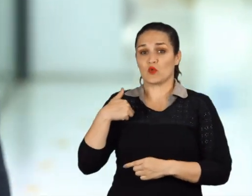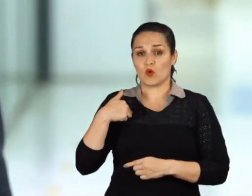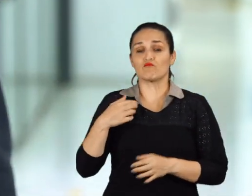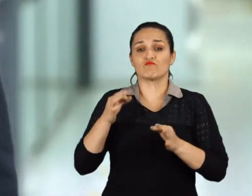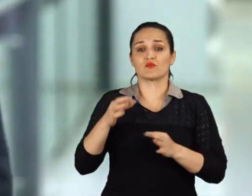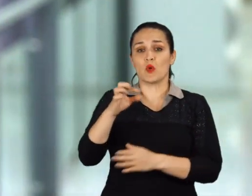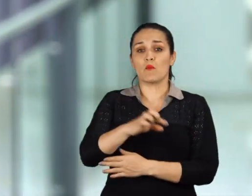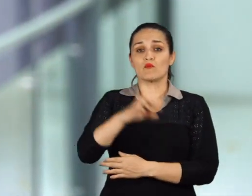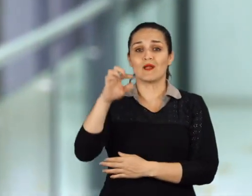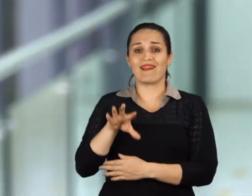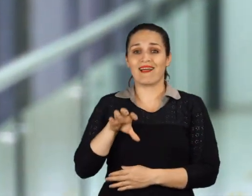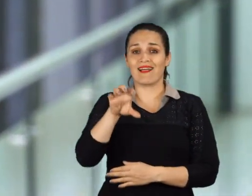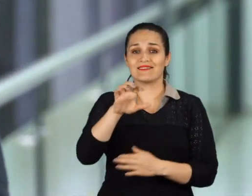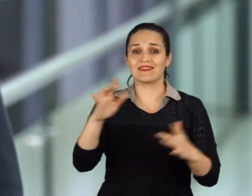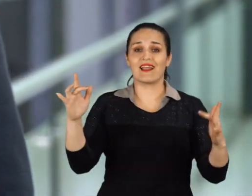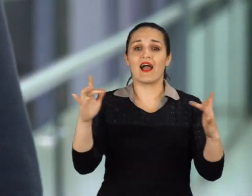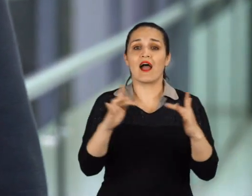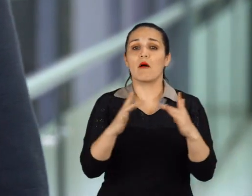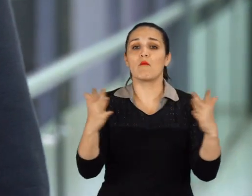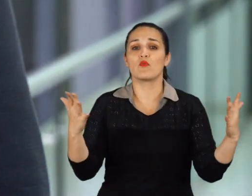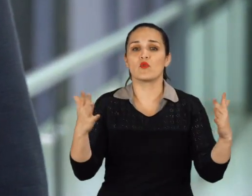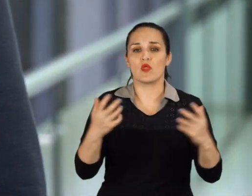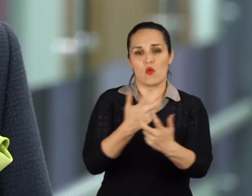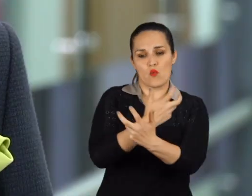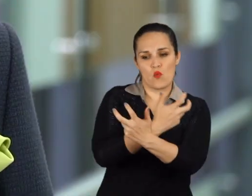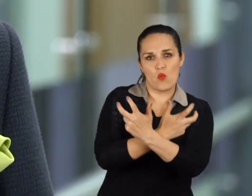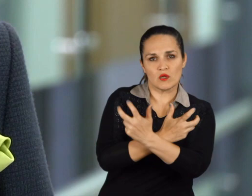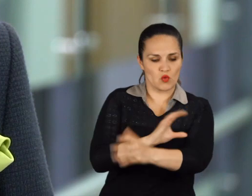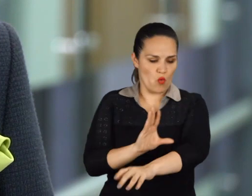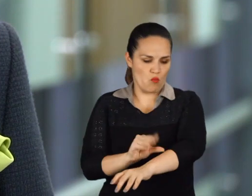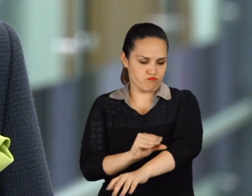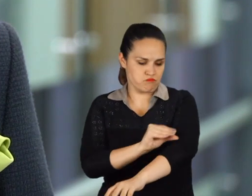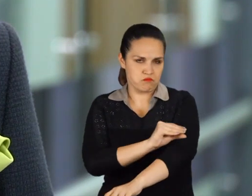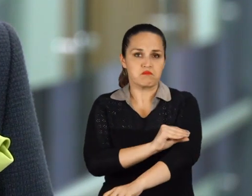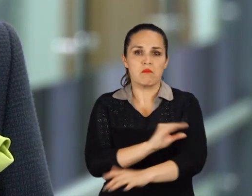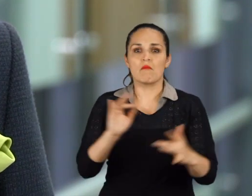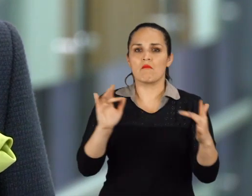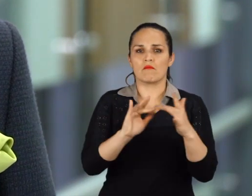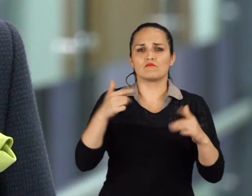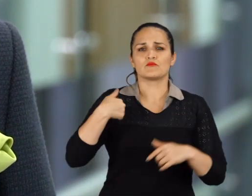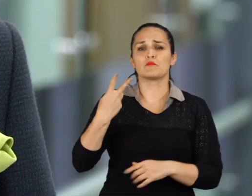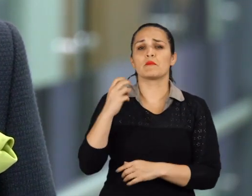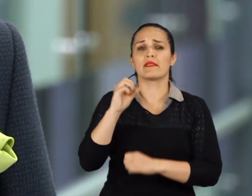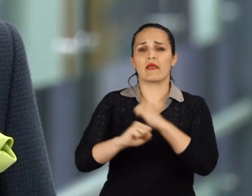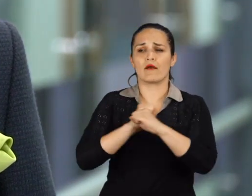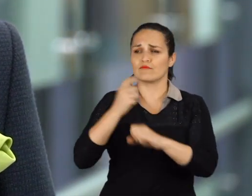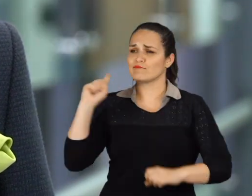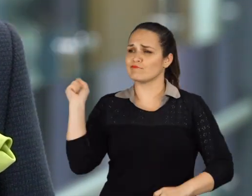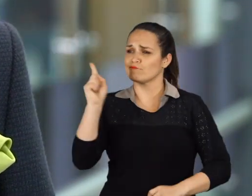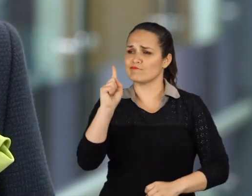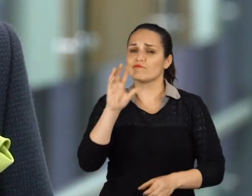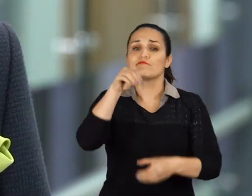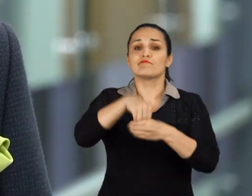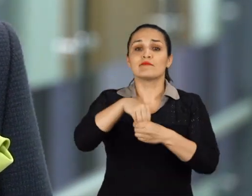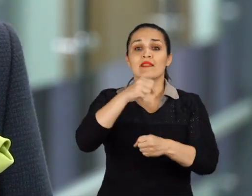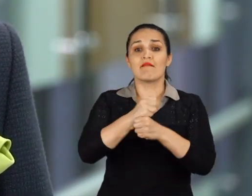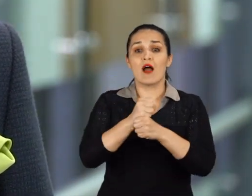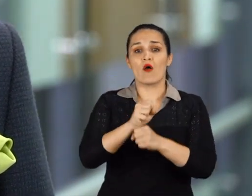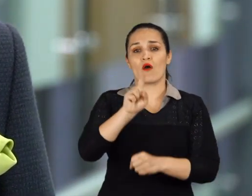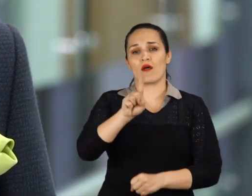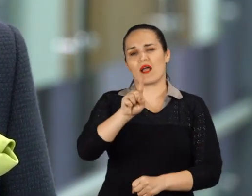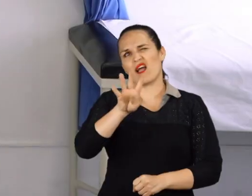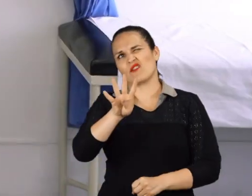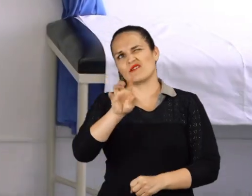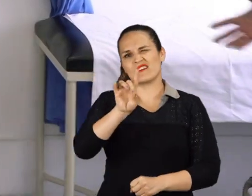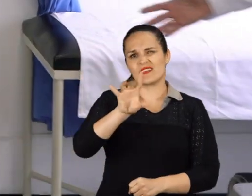Cancerología. Tengo aproximadamente 20 años de experiencia realizando la especialidad y trabajando con el Instituto Nacional de Cancerología alrededor de 14